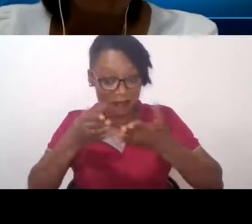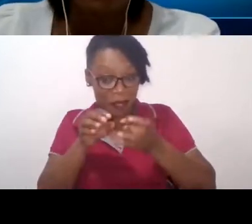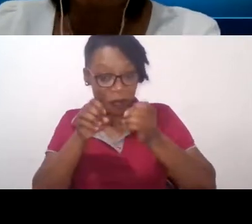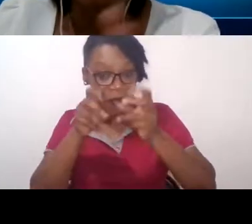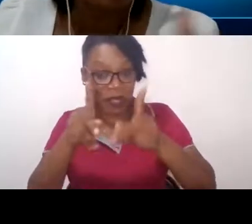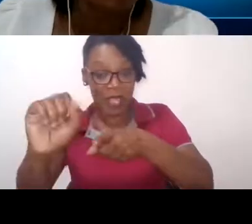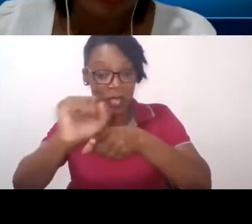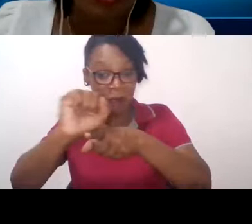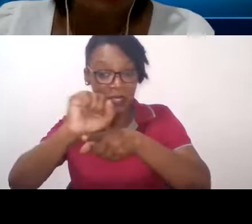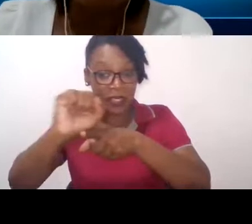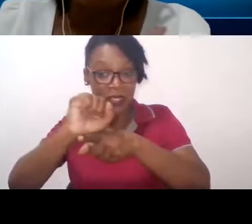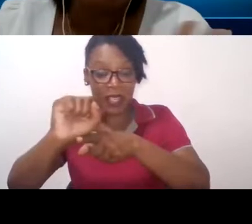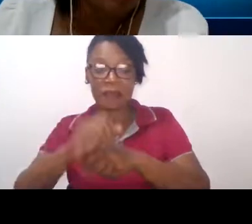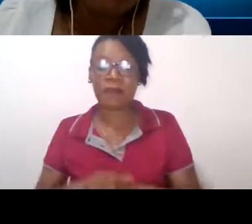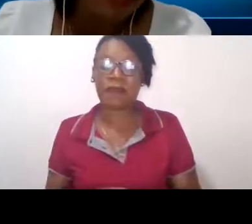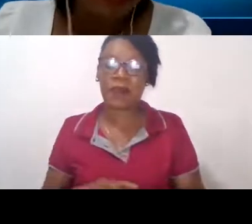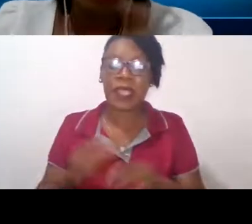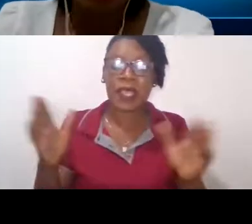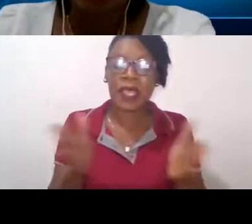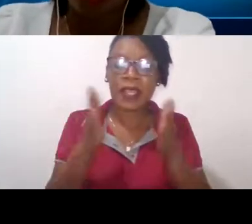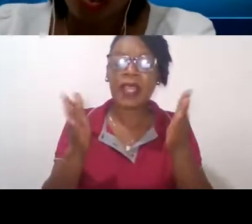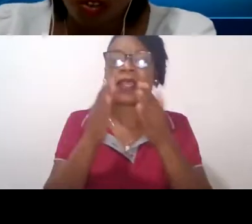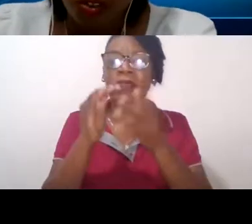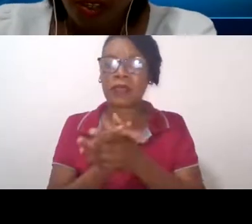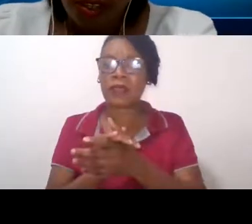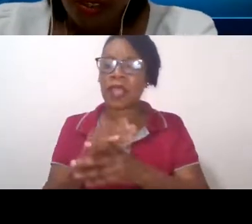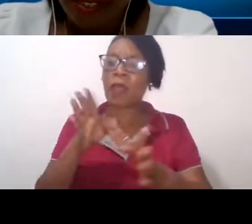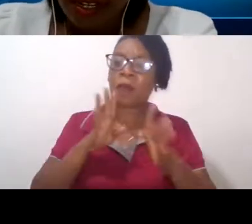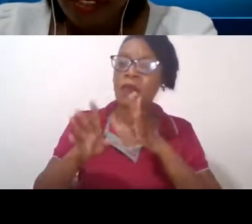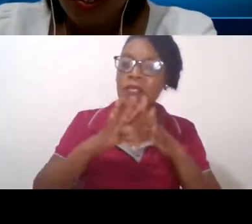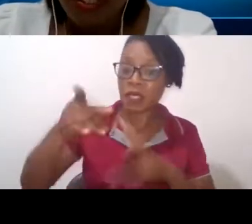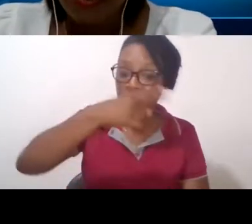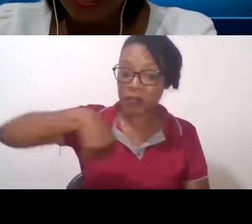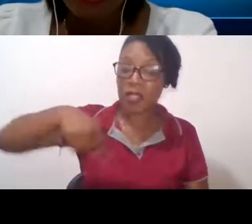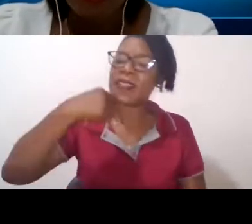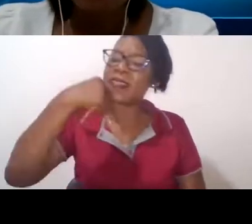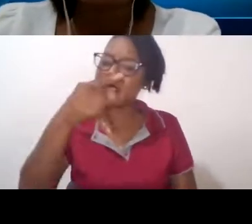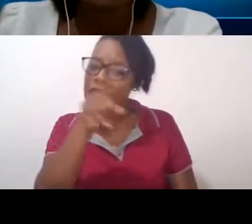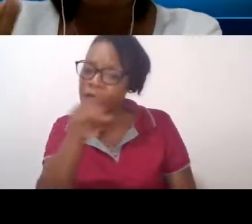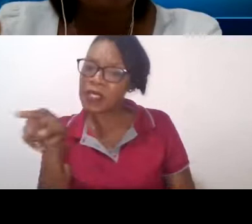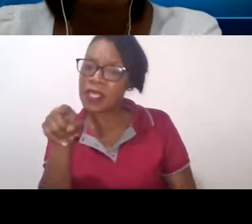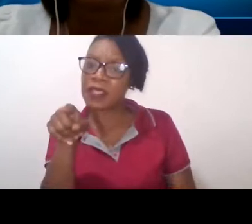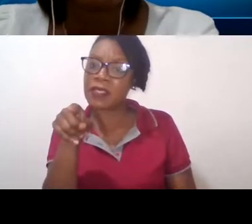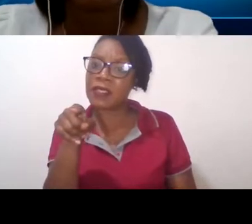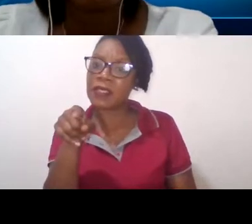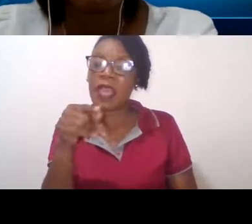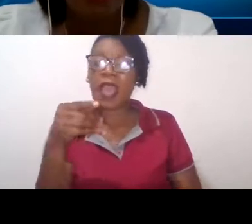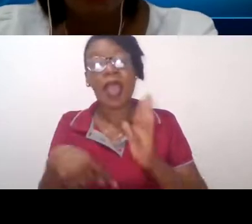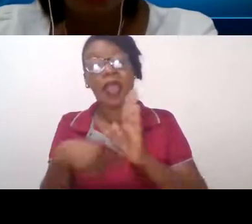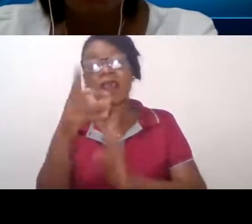o me permiten como eso que es generar una conversación entre nosotros, decirles a ustedes que los diagnósticos